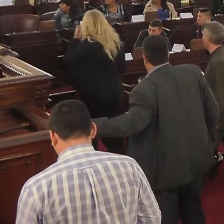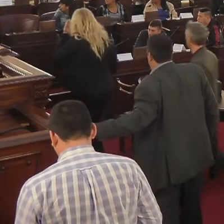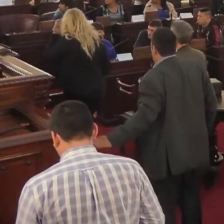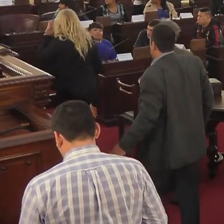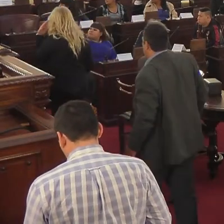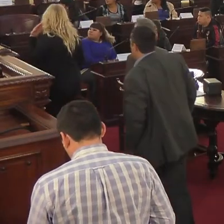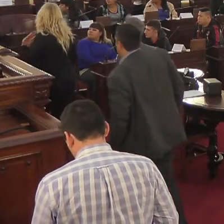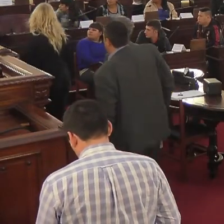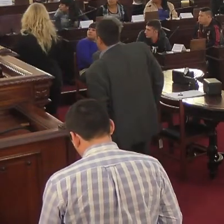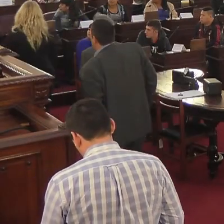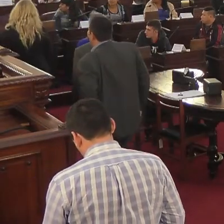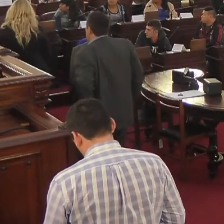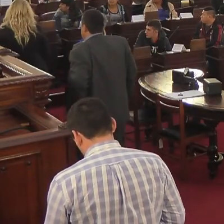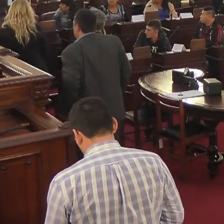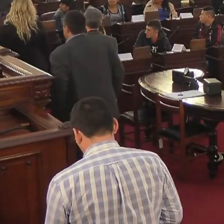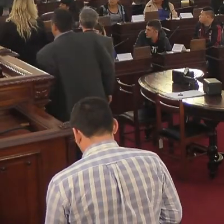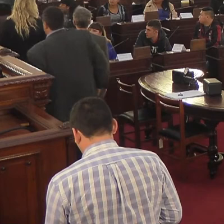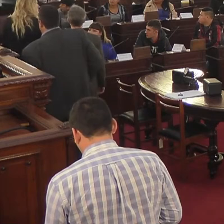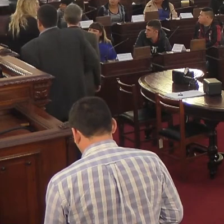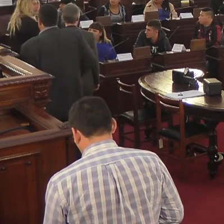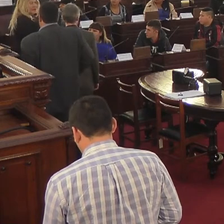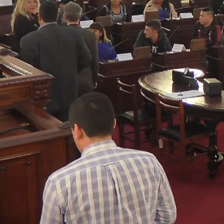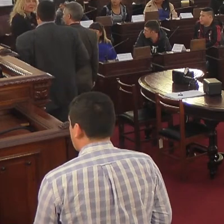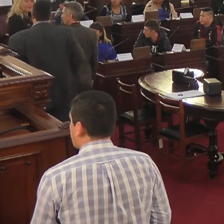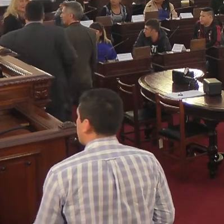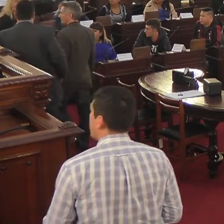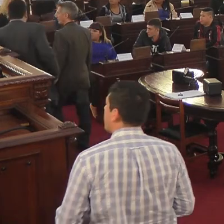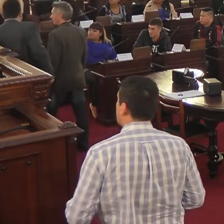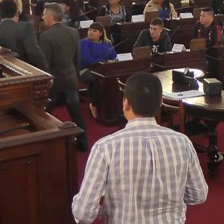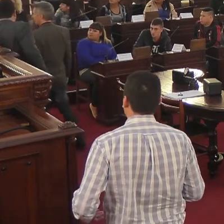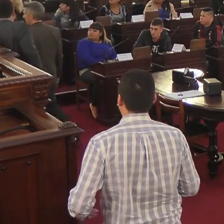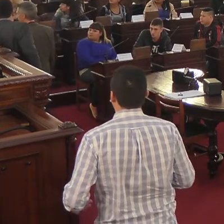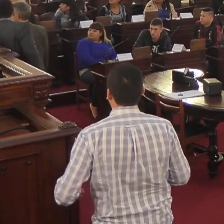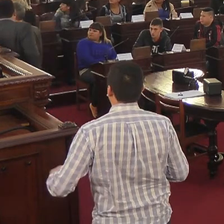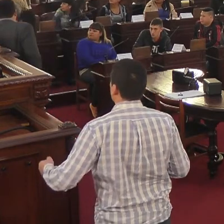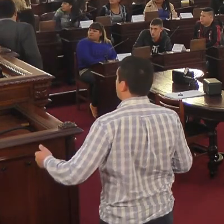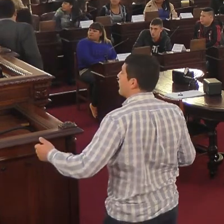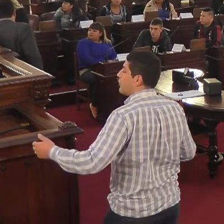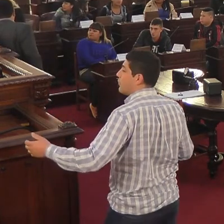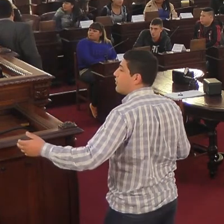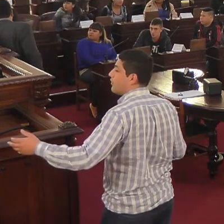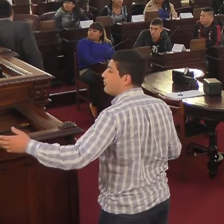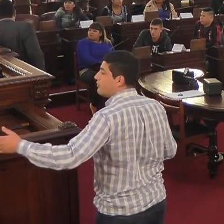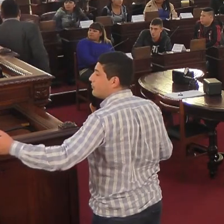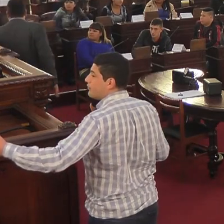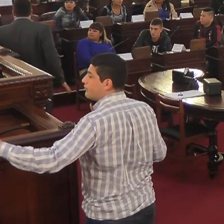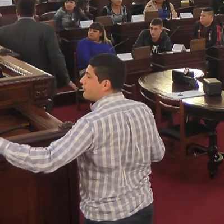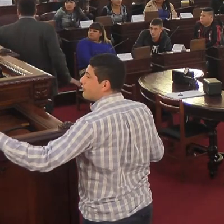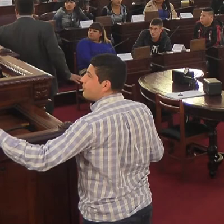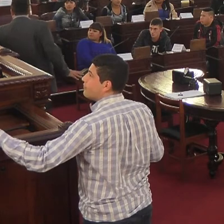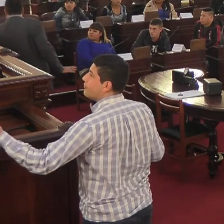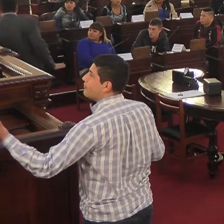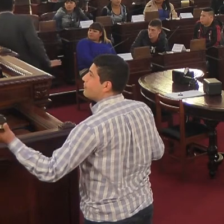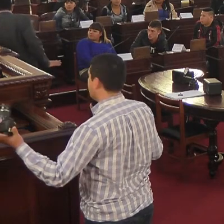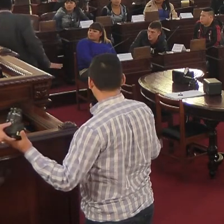Por favor, los diputados que no firmaron el libro de asistencia, que ahora por favor si lo pueden hacer antes de retirarse. Bueno,